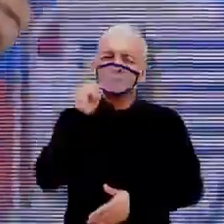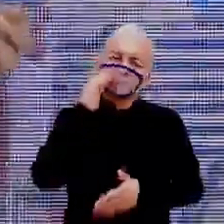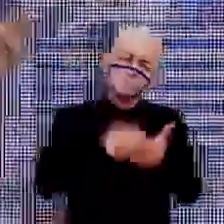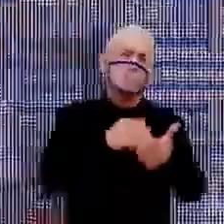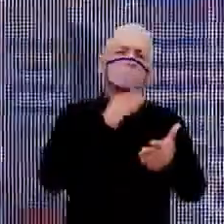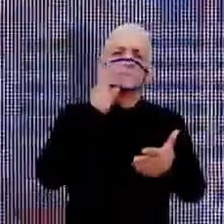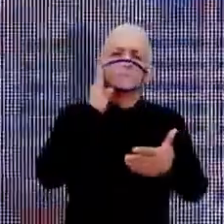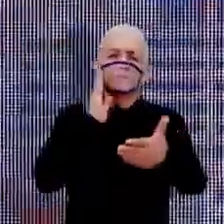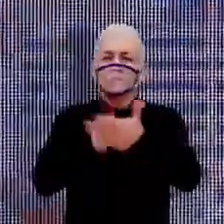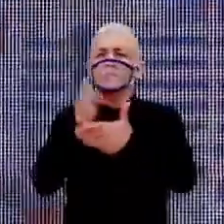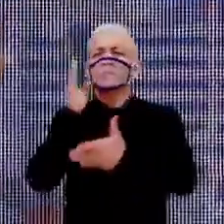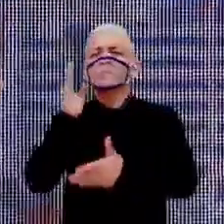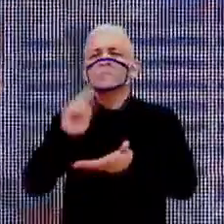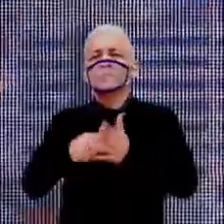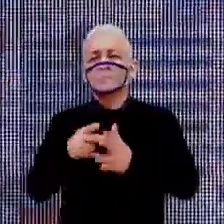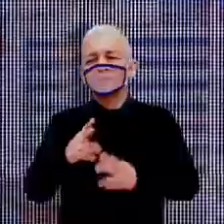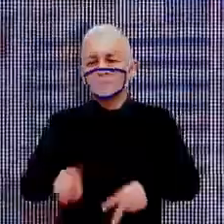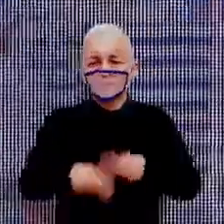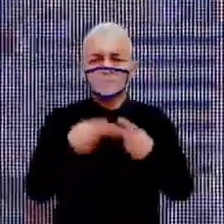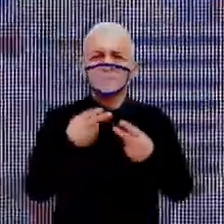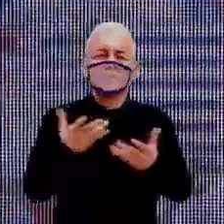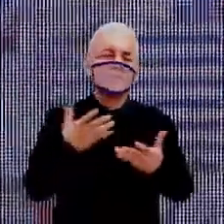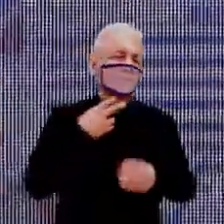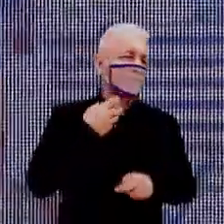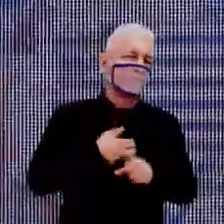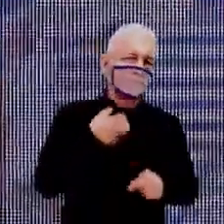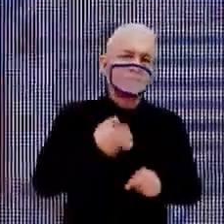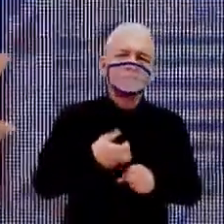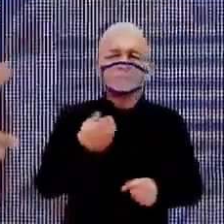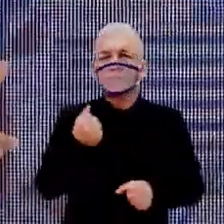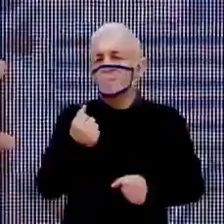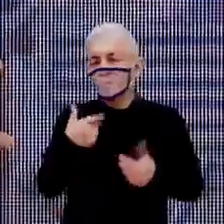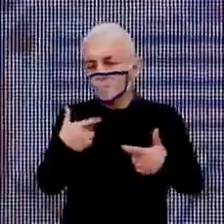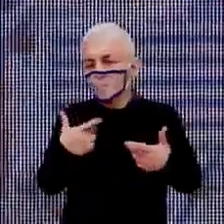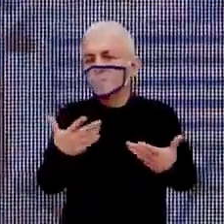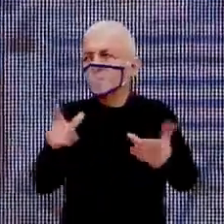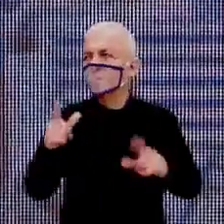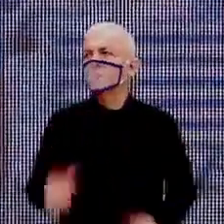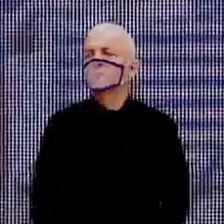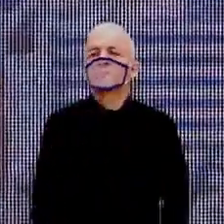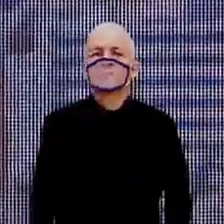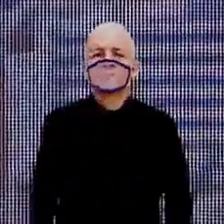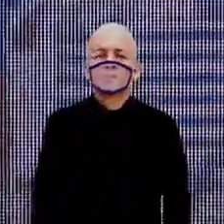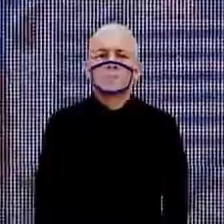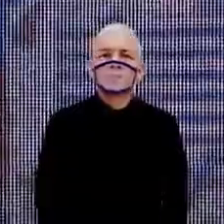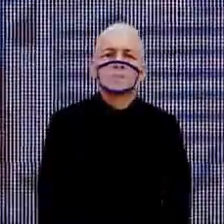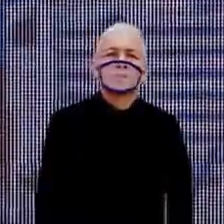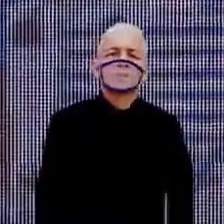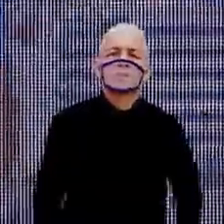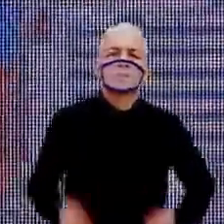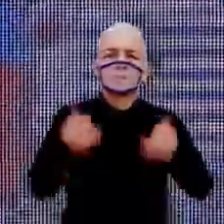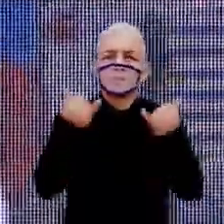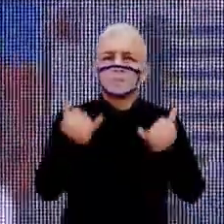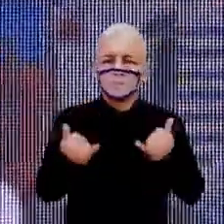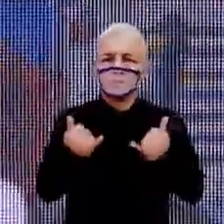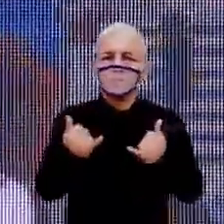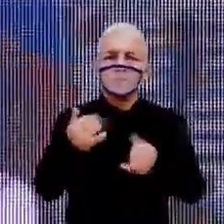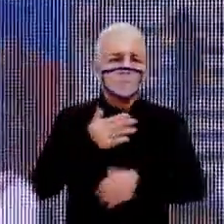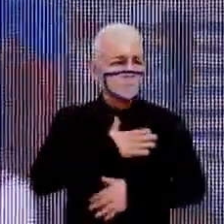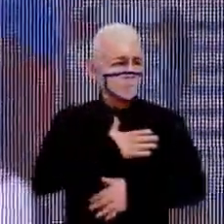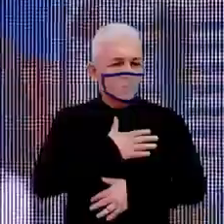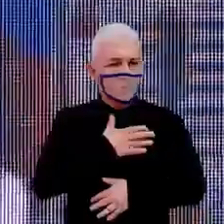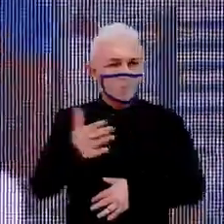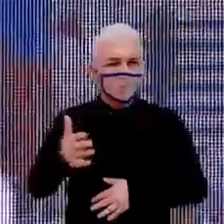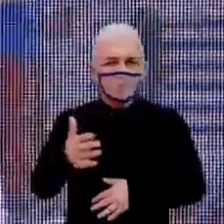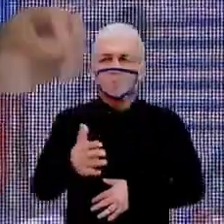Siempre encuentra algo que le detiene esa tarea que quiere hacer. Por eso, precisamente, estamos dispuestos